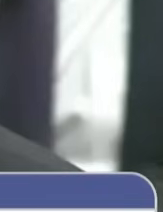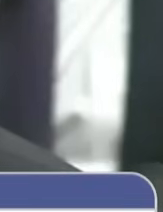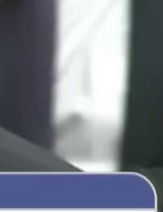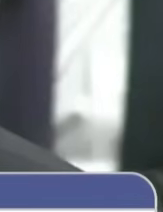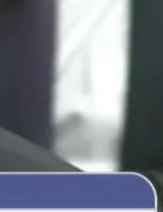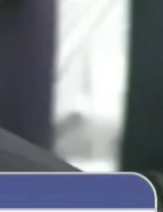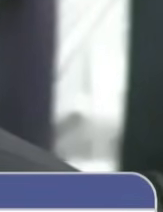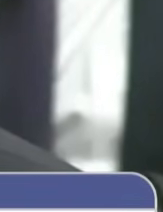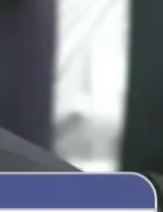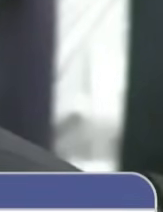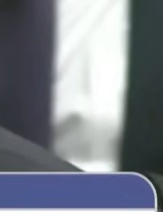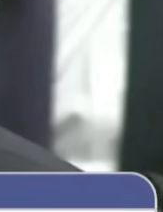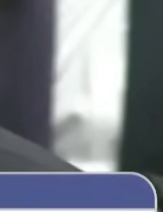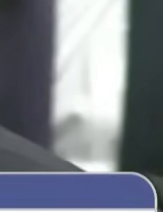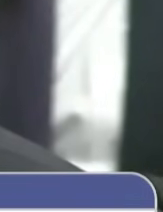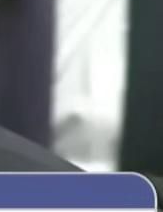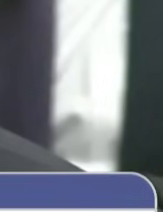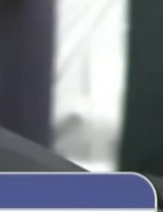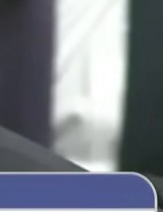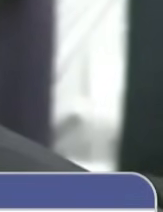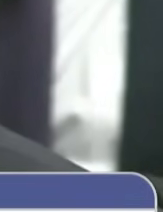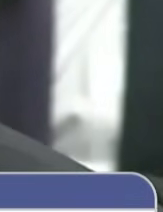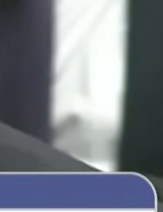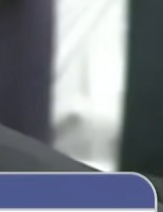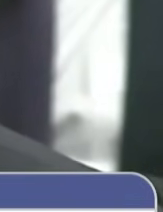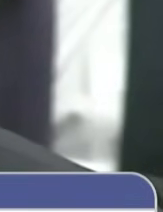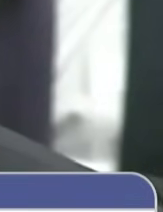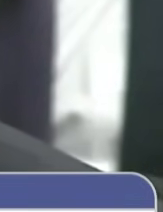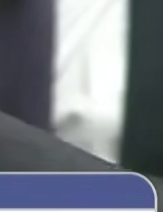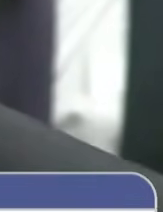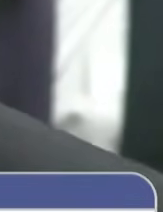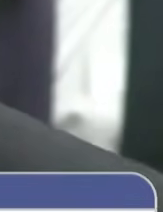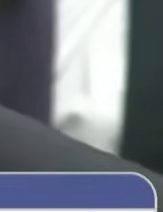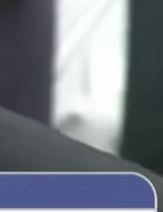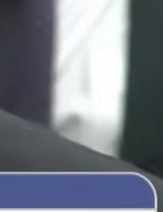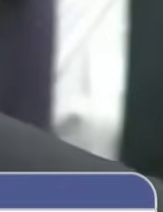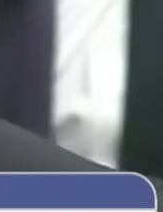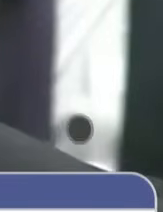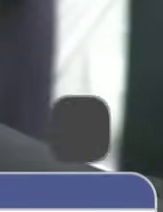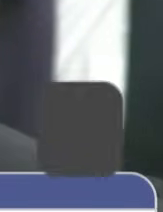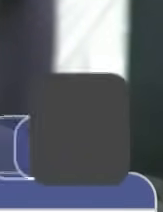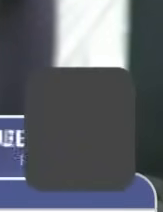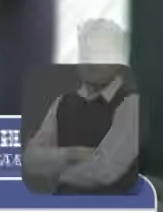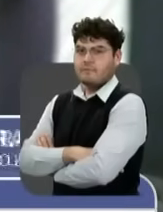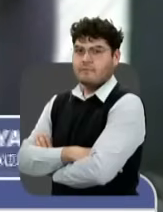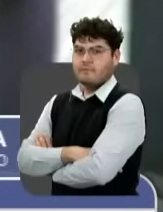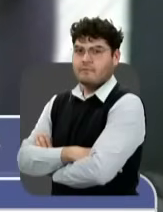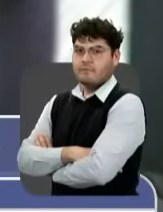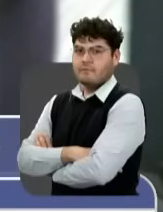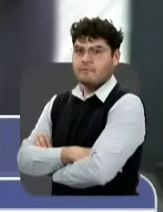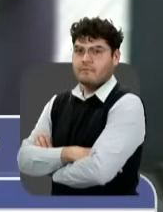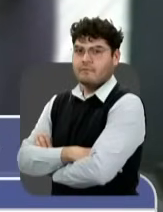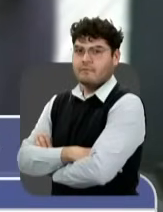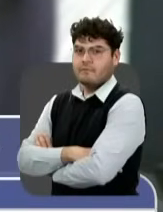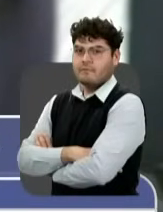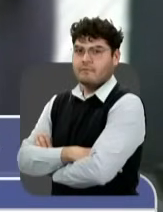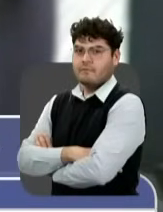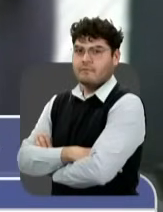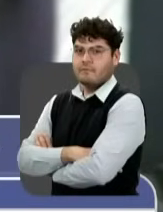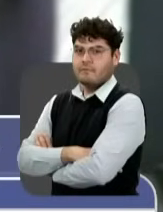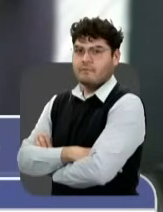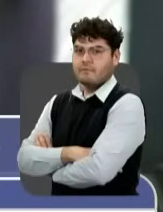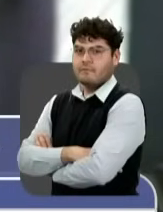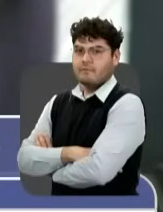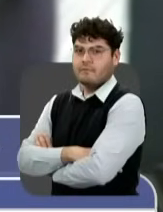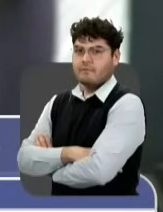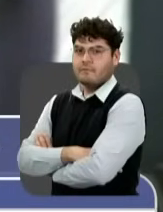este caso por el Consejo, nuestra legitimación respecto a los funcionarios públicos. Bueno, eso fue lo que se vivió durante la jornada de ayer acá en el